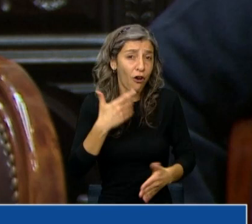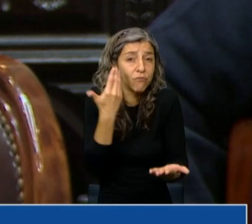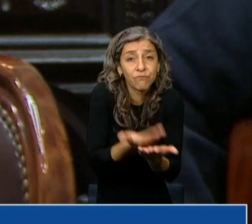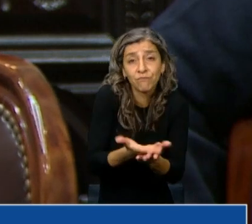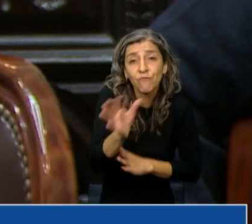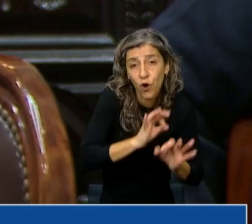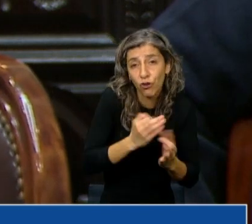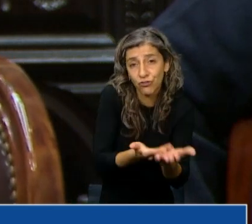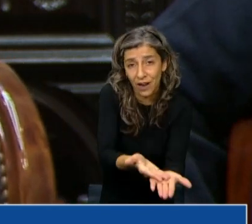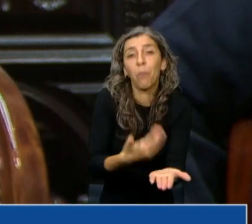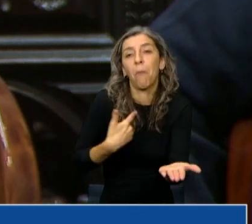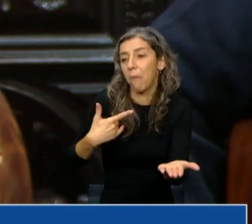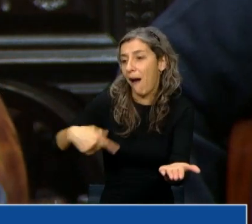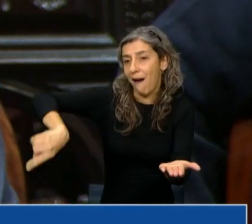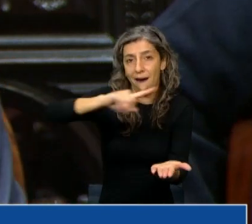sea definitiva.